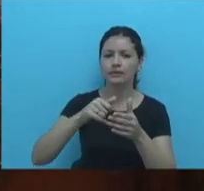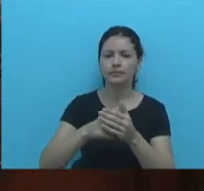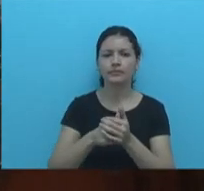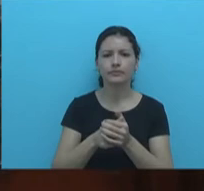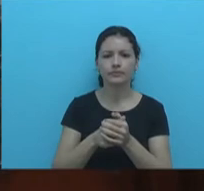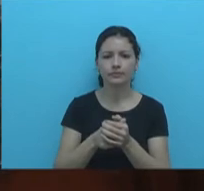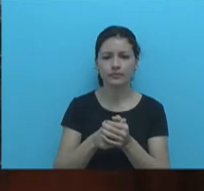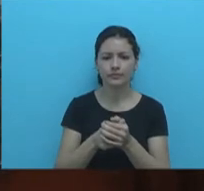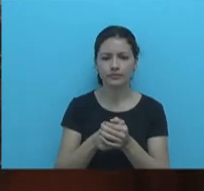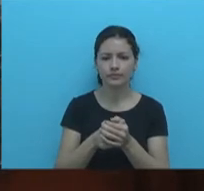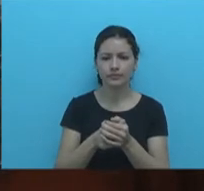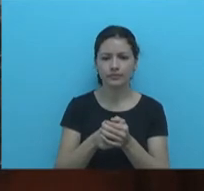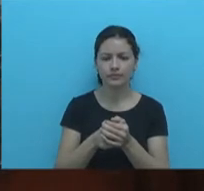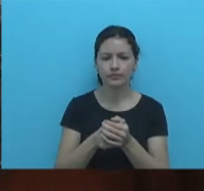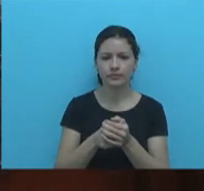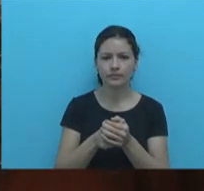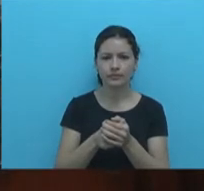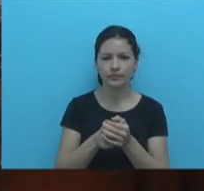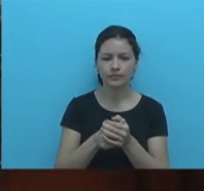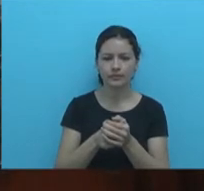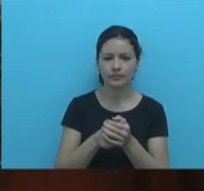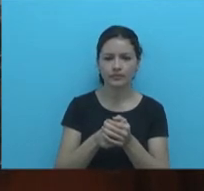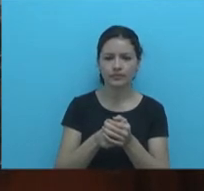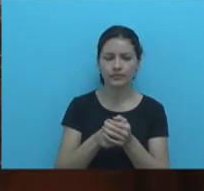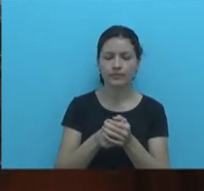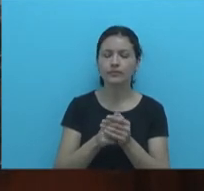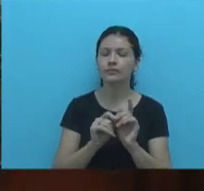carreta. Para la ejecución de esta actividad podrá